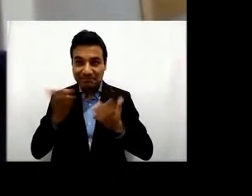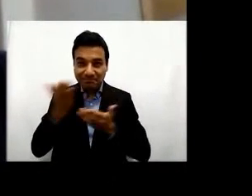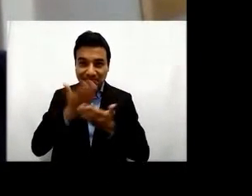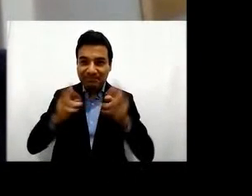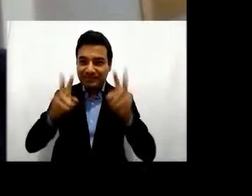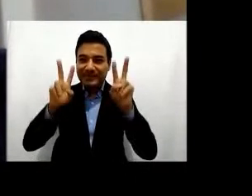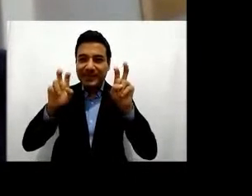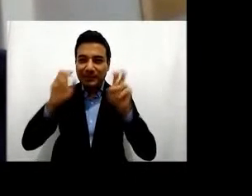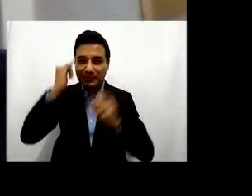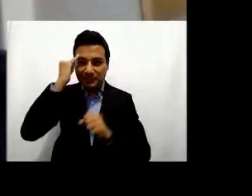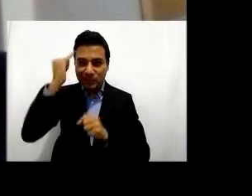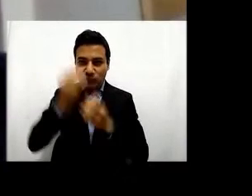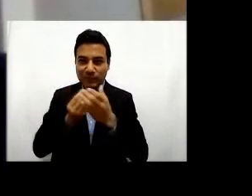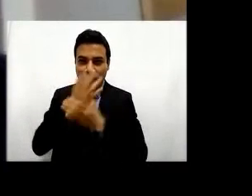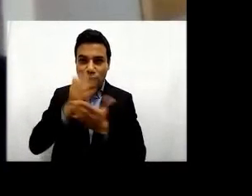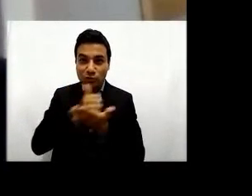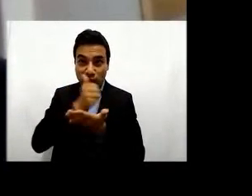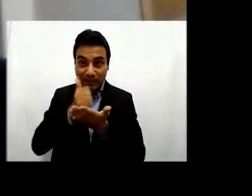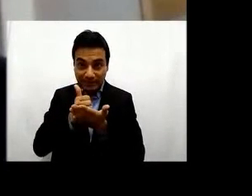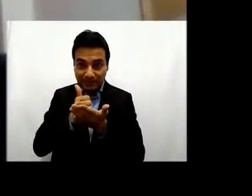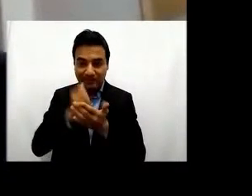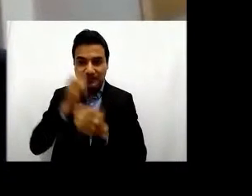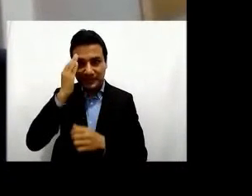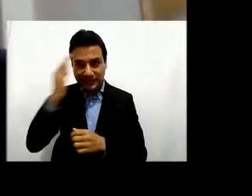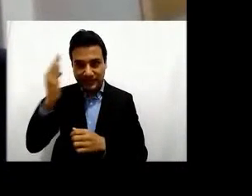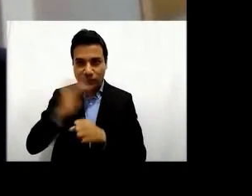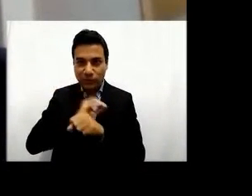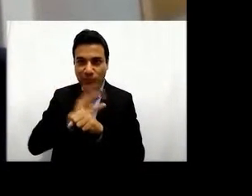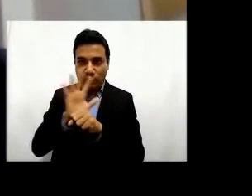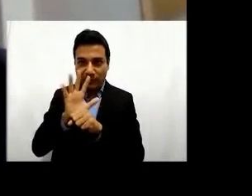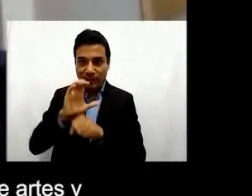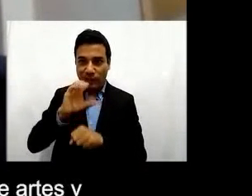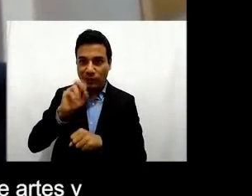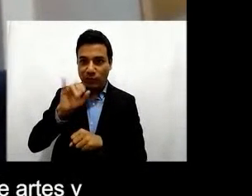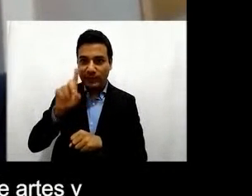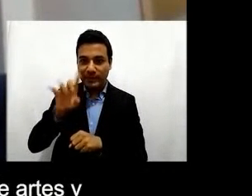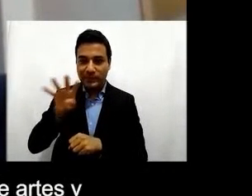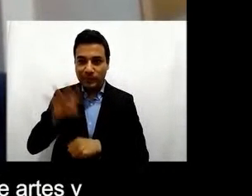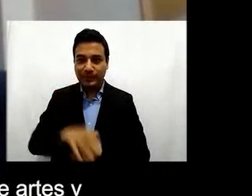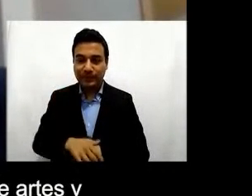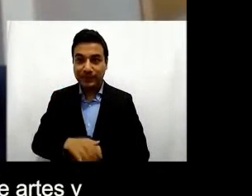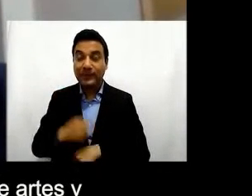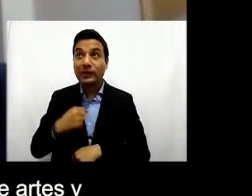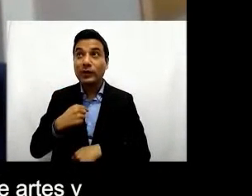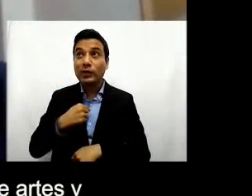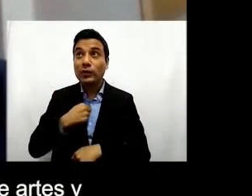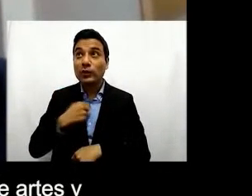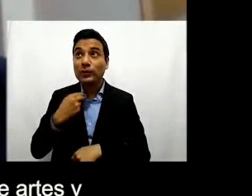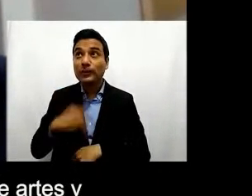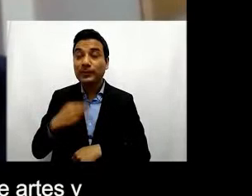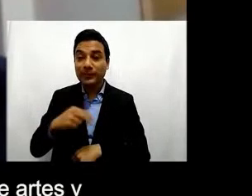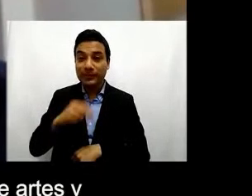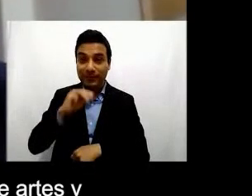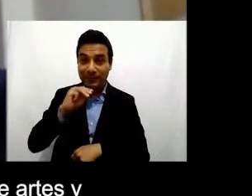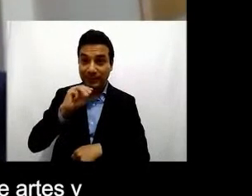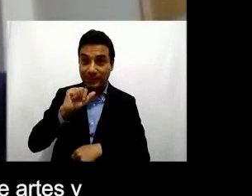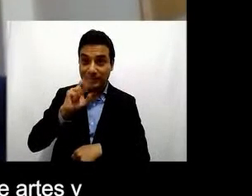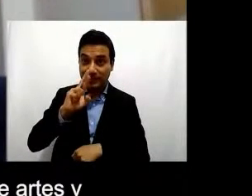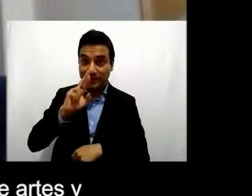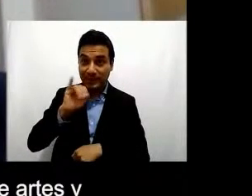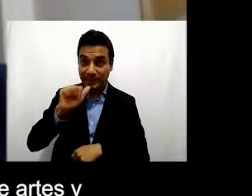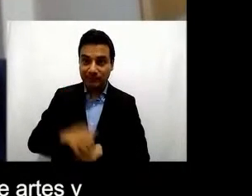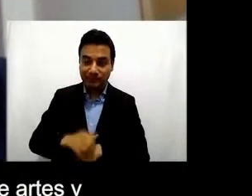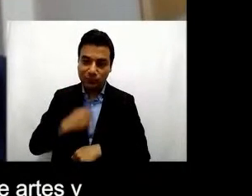Innovación Ciudadana en tiempos de COVID-19. Mi nombre es María García Holley y soy directora de Artes y Economía Creativa del